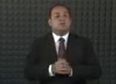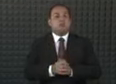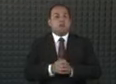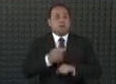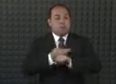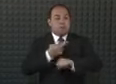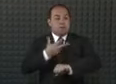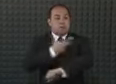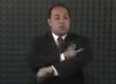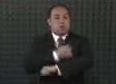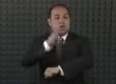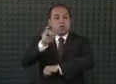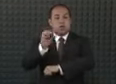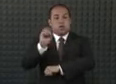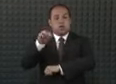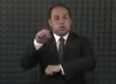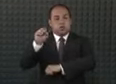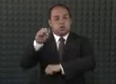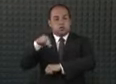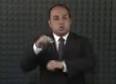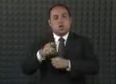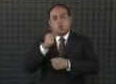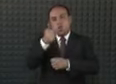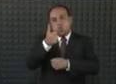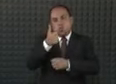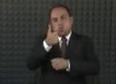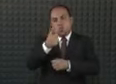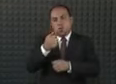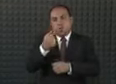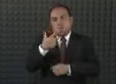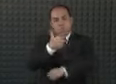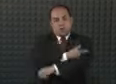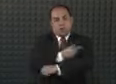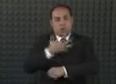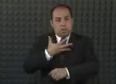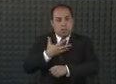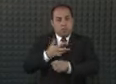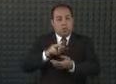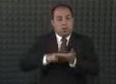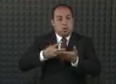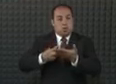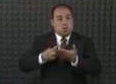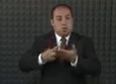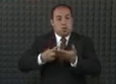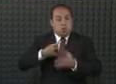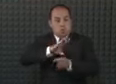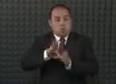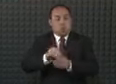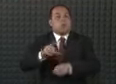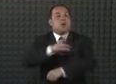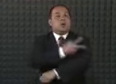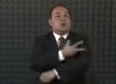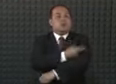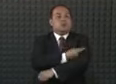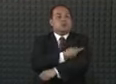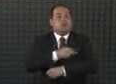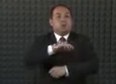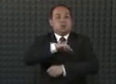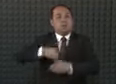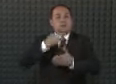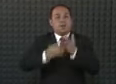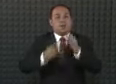mayoría con Johnson, fue una dosis, ellos ya están con su esquema completo. Nosotros nos faltaría la segunda dosis